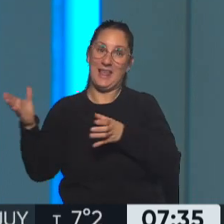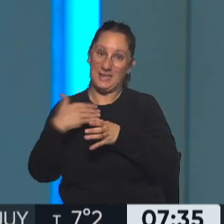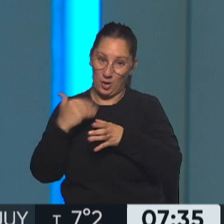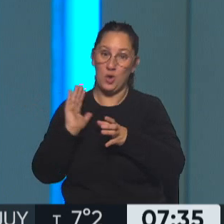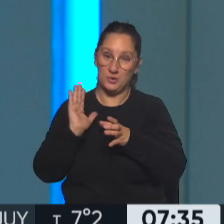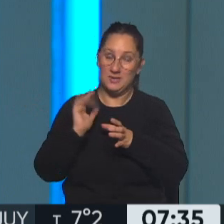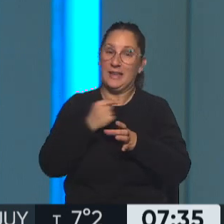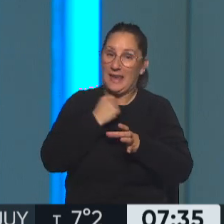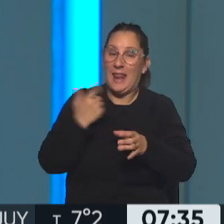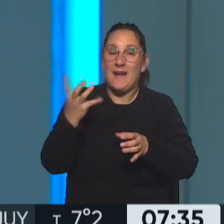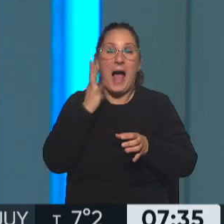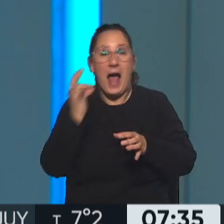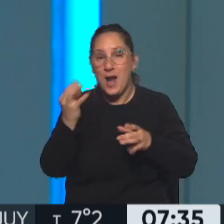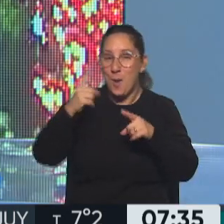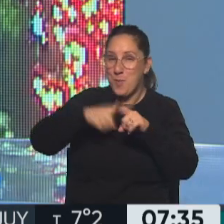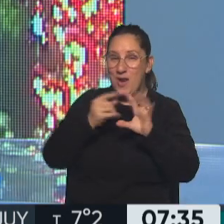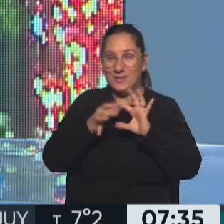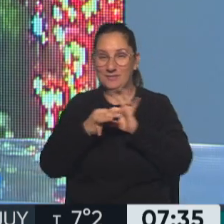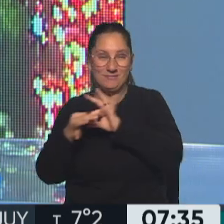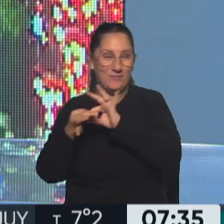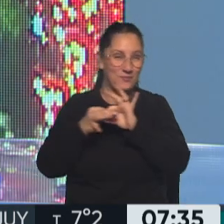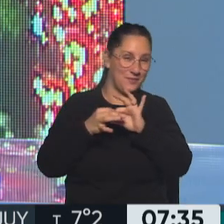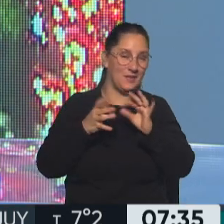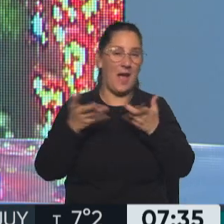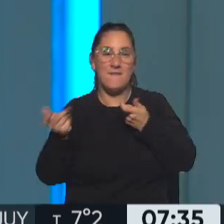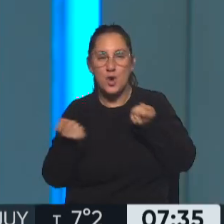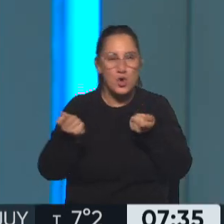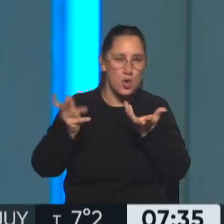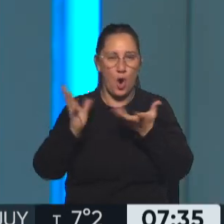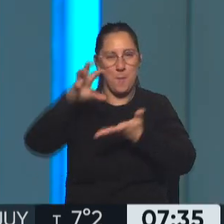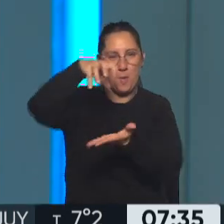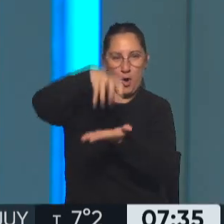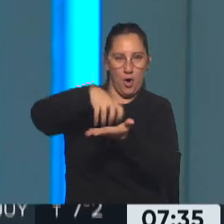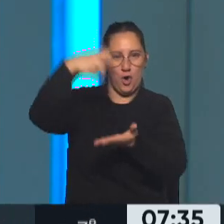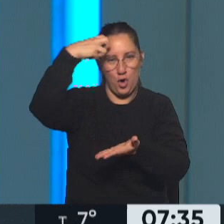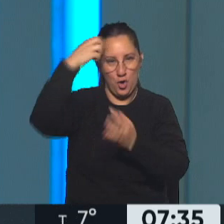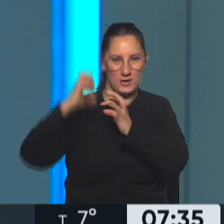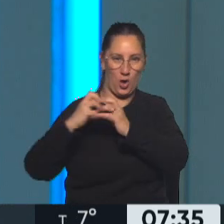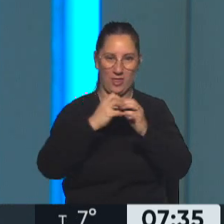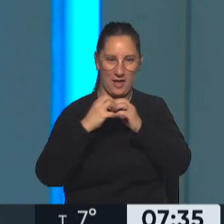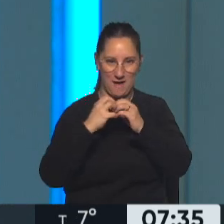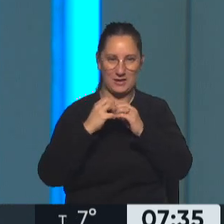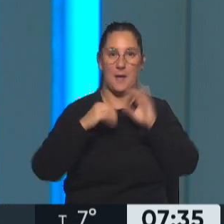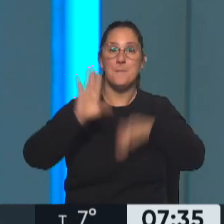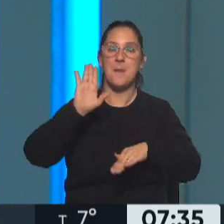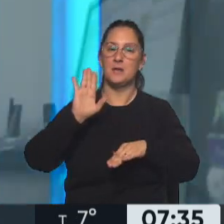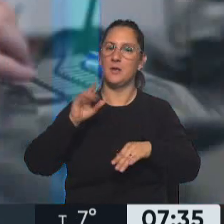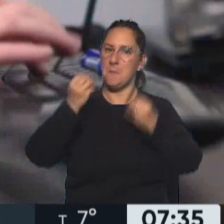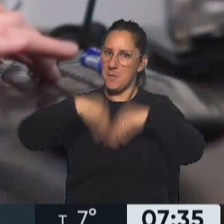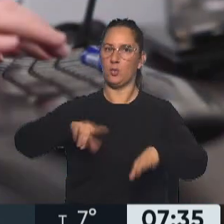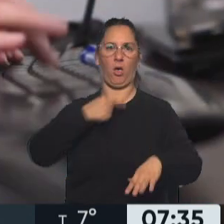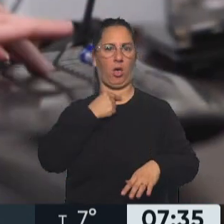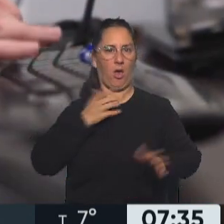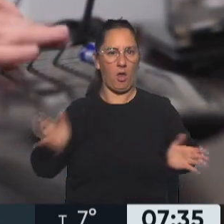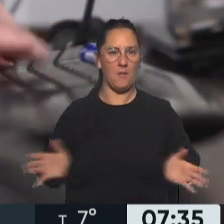tendrá aspiraciones políticas que estarán vinculadas con cómo se maneje en el Congreso Nacional, puntualmente con esta iniciativa que sabemos